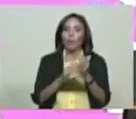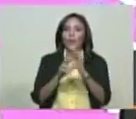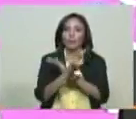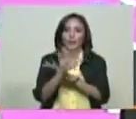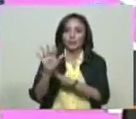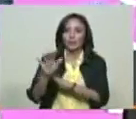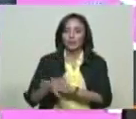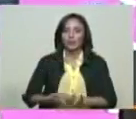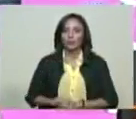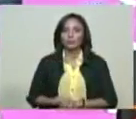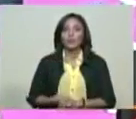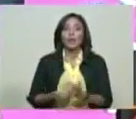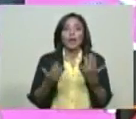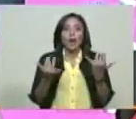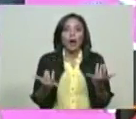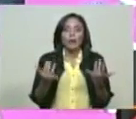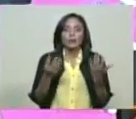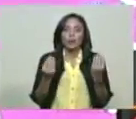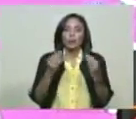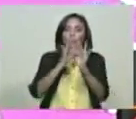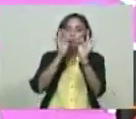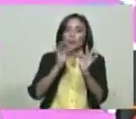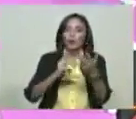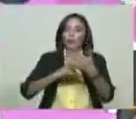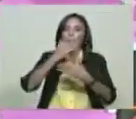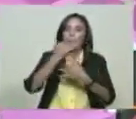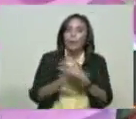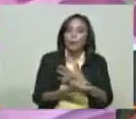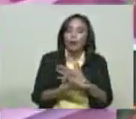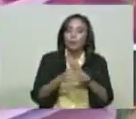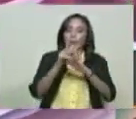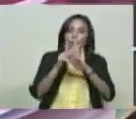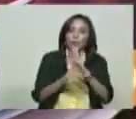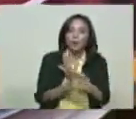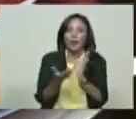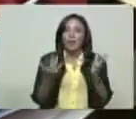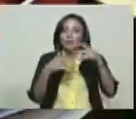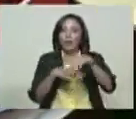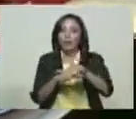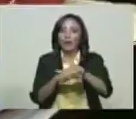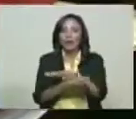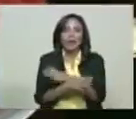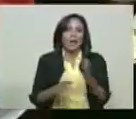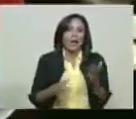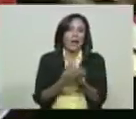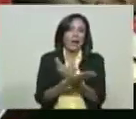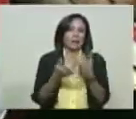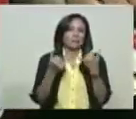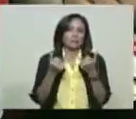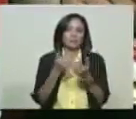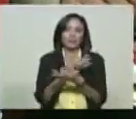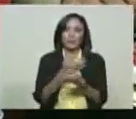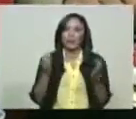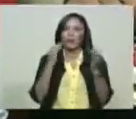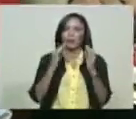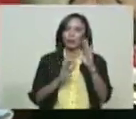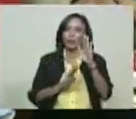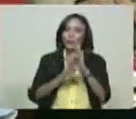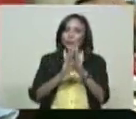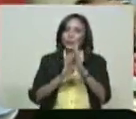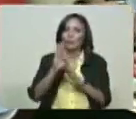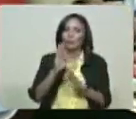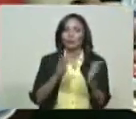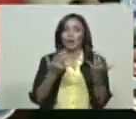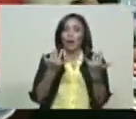ahora tenemos el programa integral más avanzado que jamás hayamos tenido por lo menos en cinco